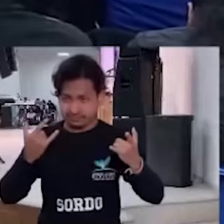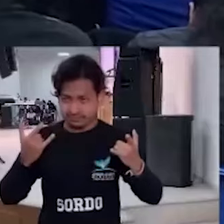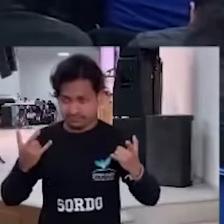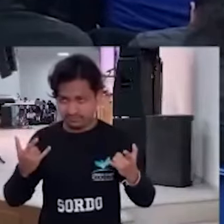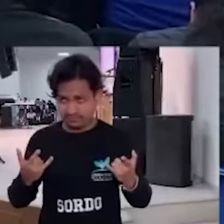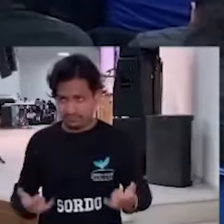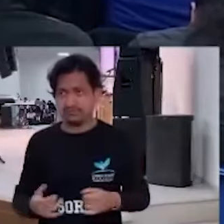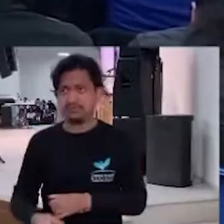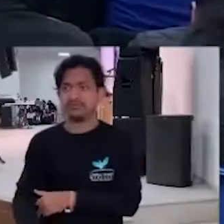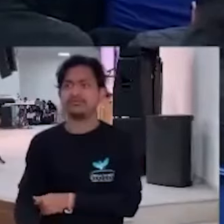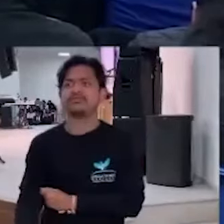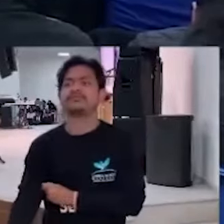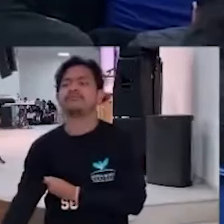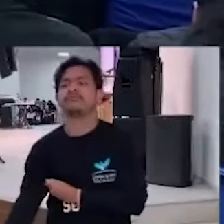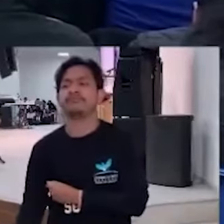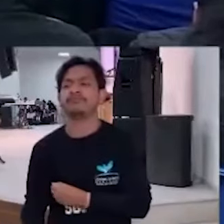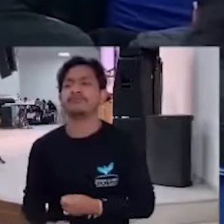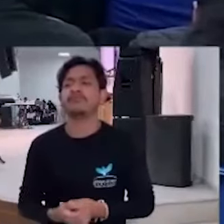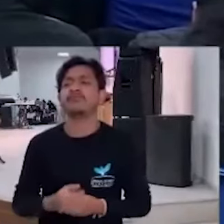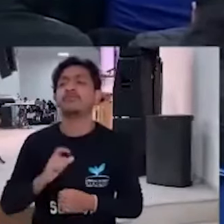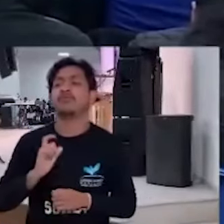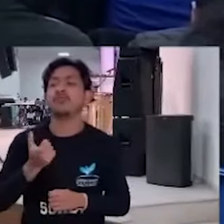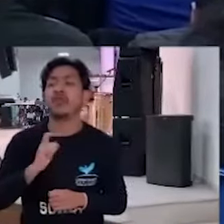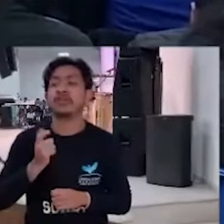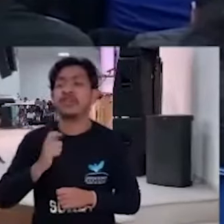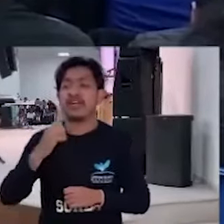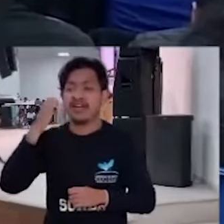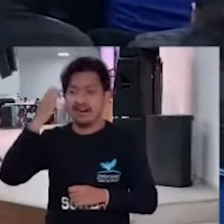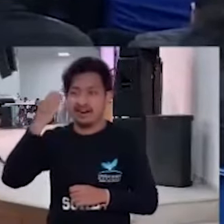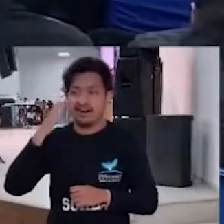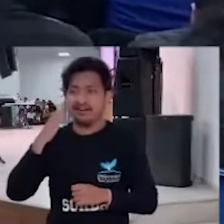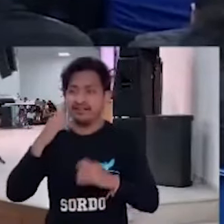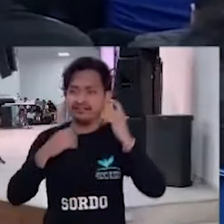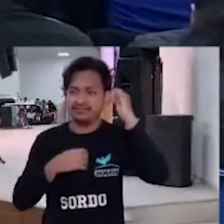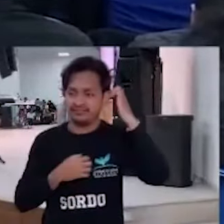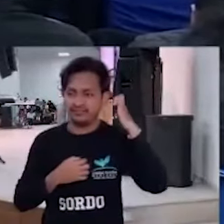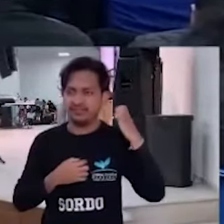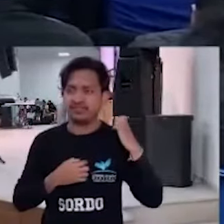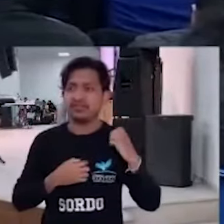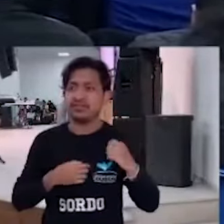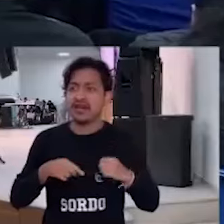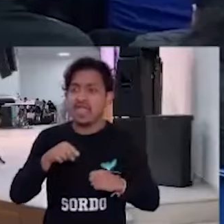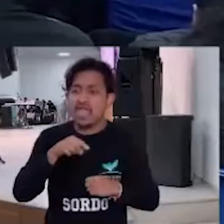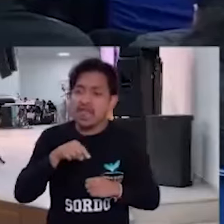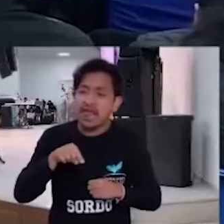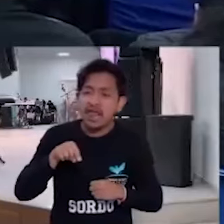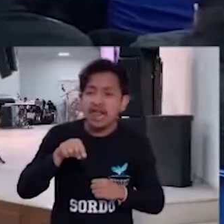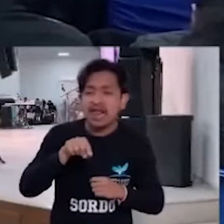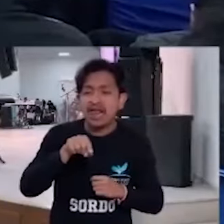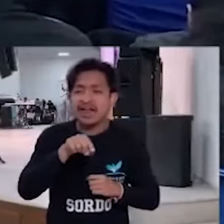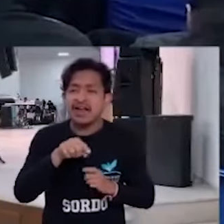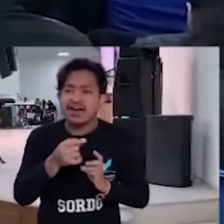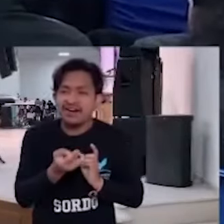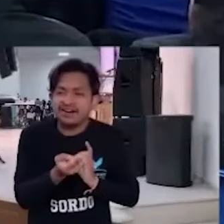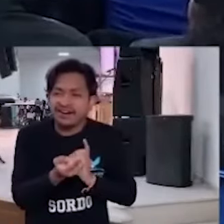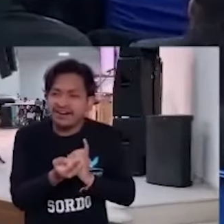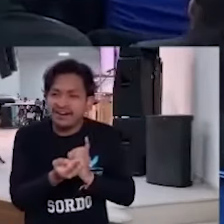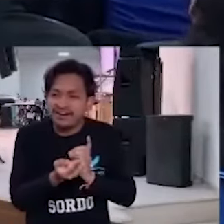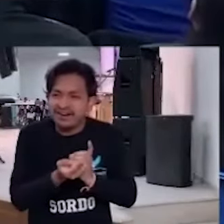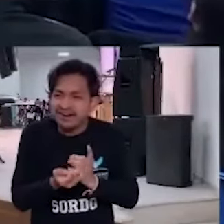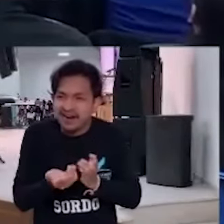con Adán a contarle lo que la serpiente le había propuesto, ¿qué hizo Eva? Lo